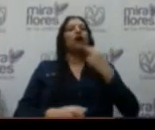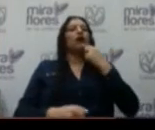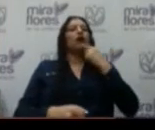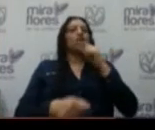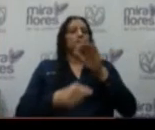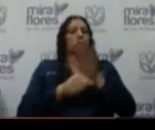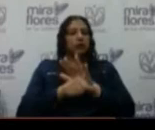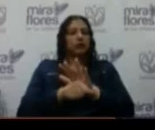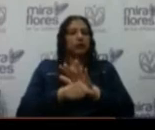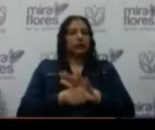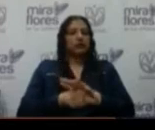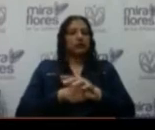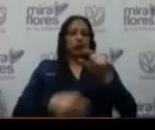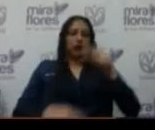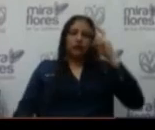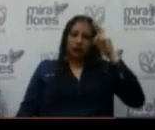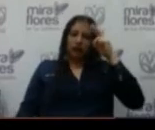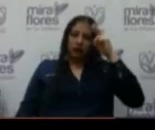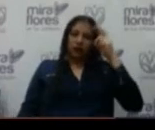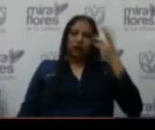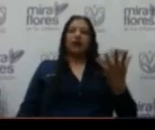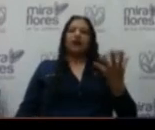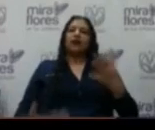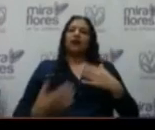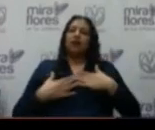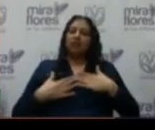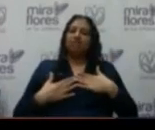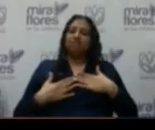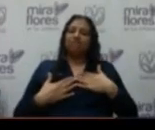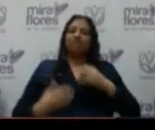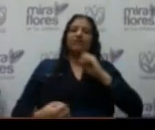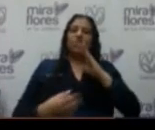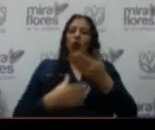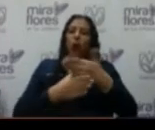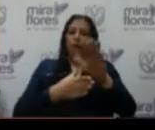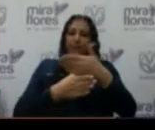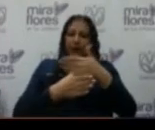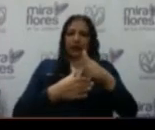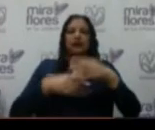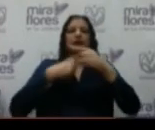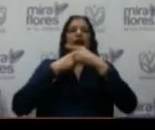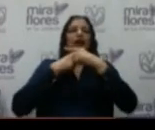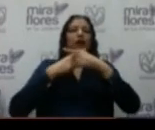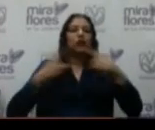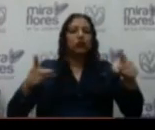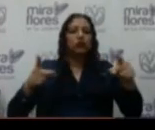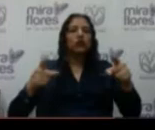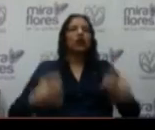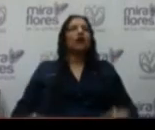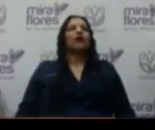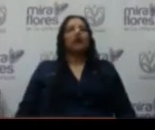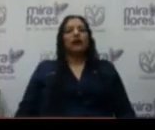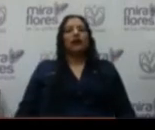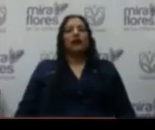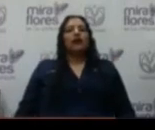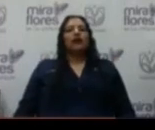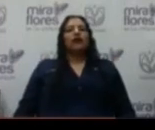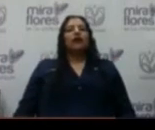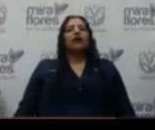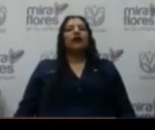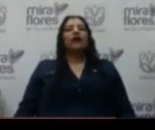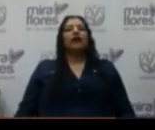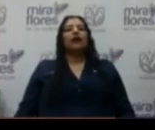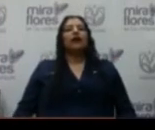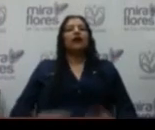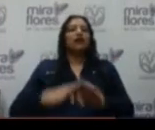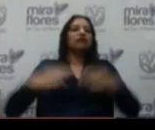ello que con gran satisfacción deseo compartir con ustedes el anuncio, finalmente, de la inauguración de